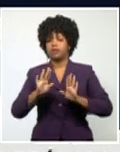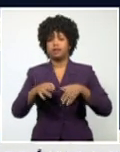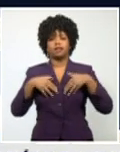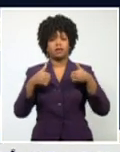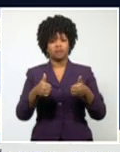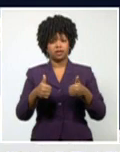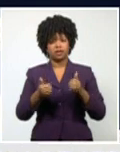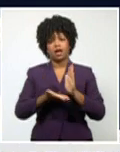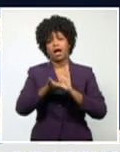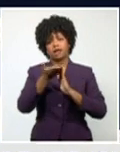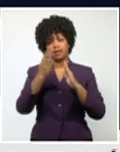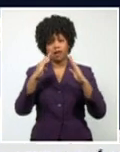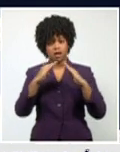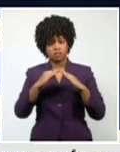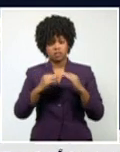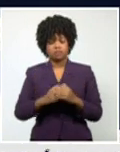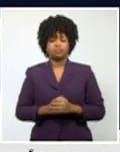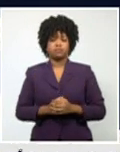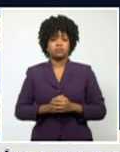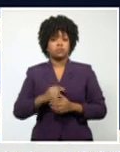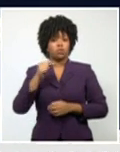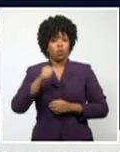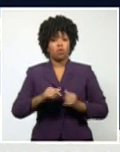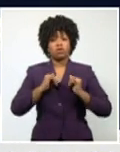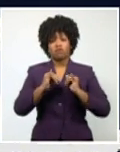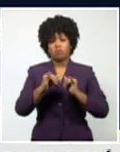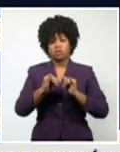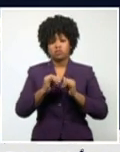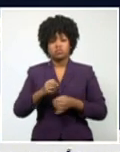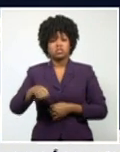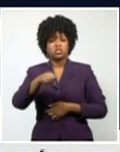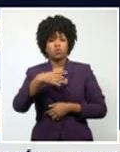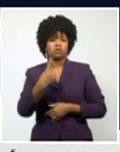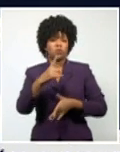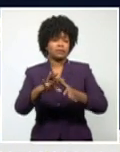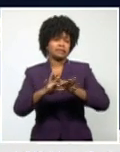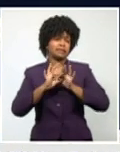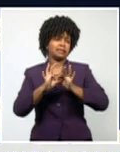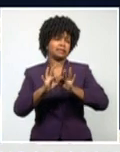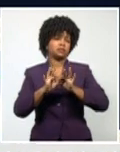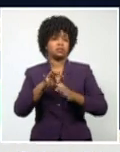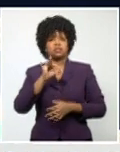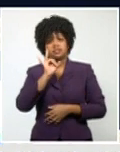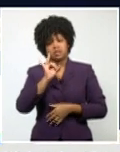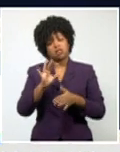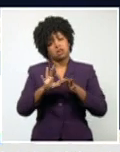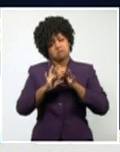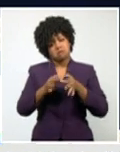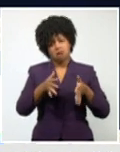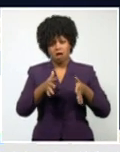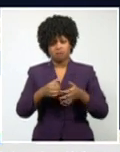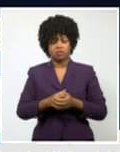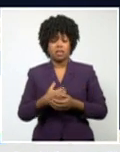alta. Hoy tenemos que informar la situación de un crítico y de 7 graves. Tenemos